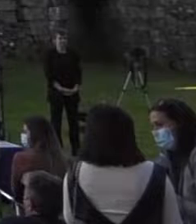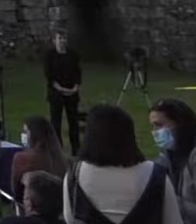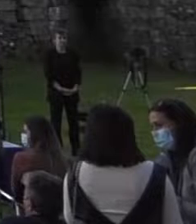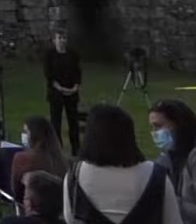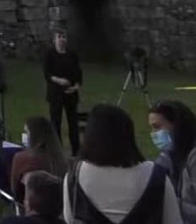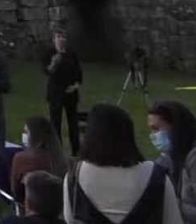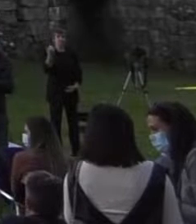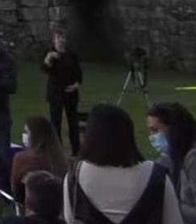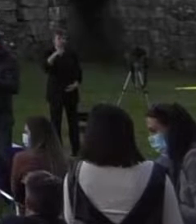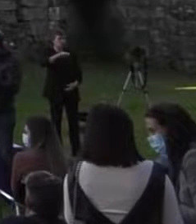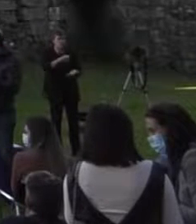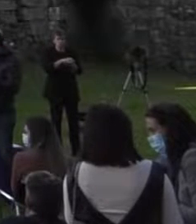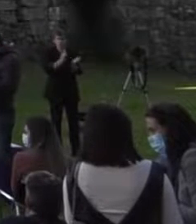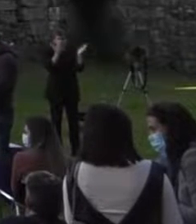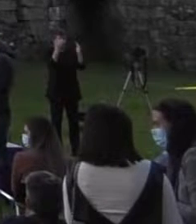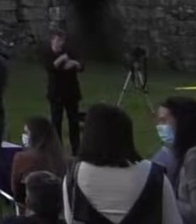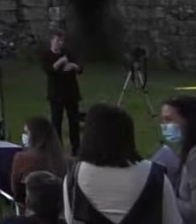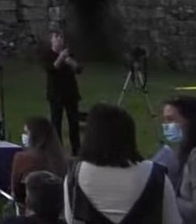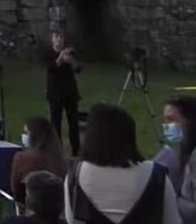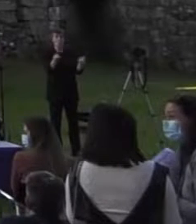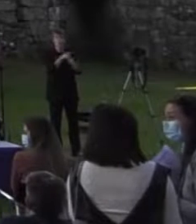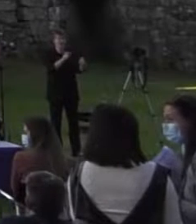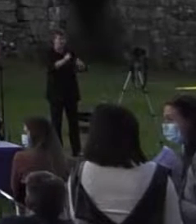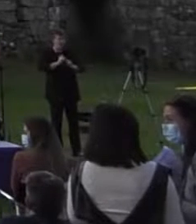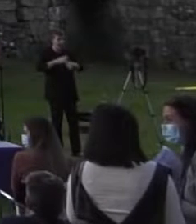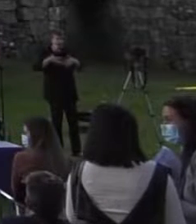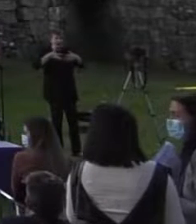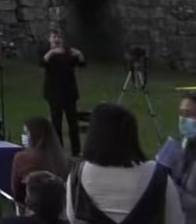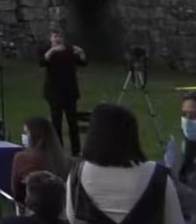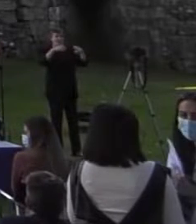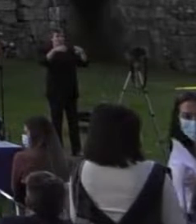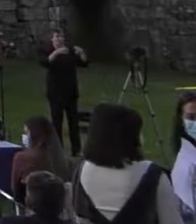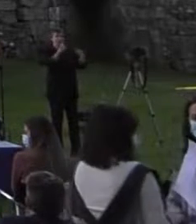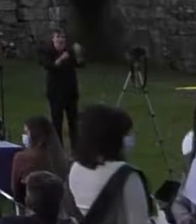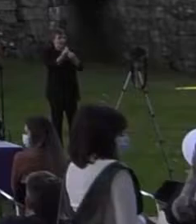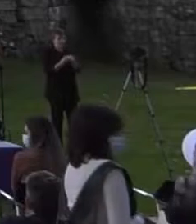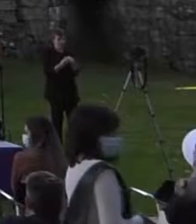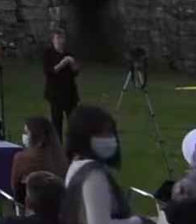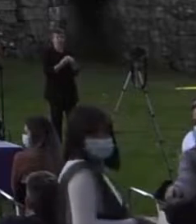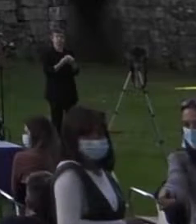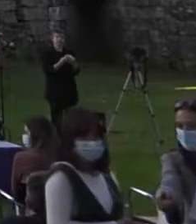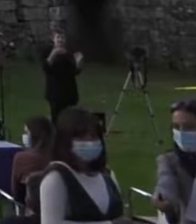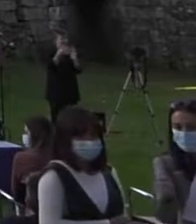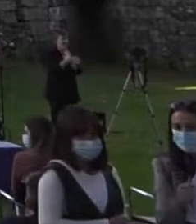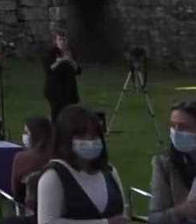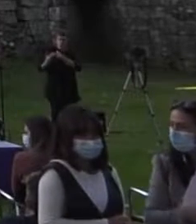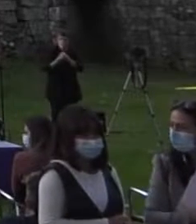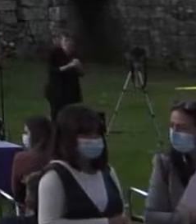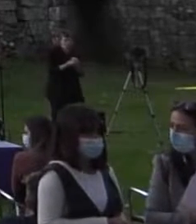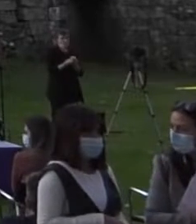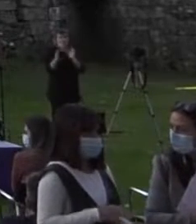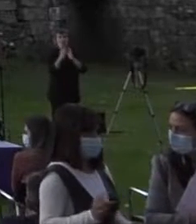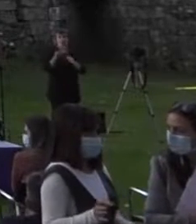Xa non dubidamos de que a música é un alimento para a nosa alma e que está presente nos momentos máis importantes da nosa